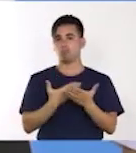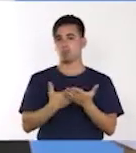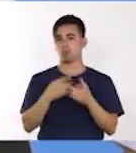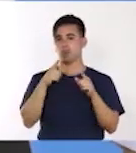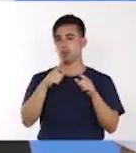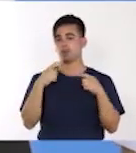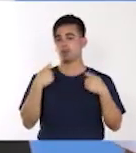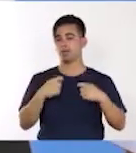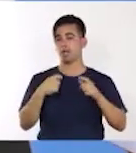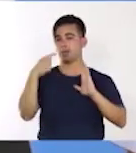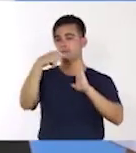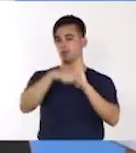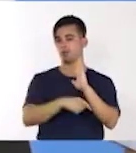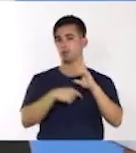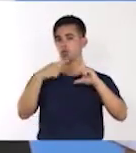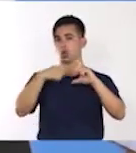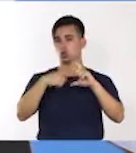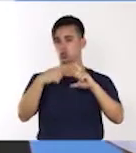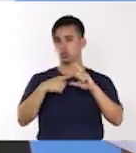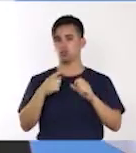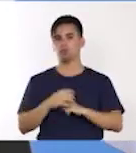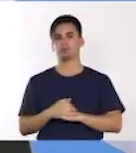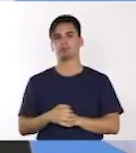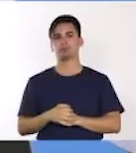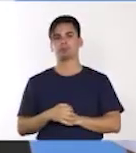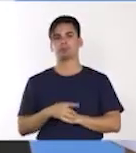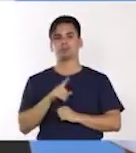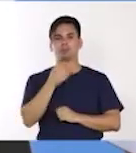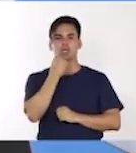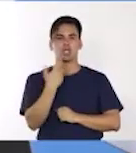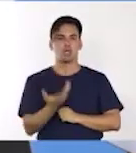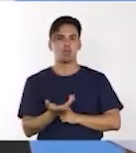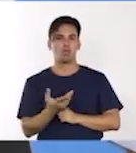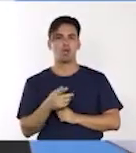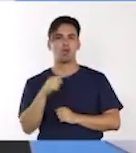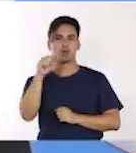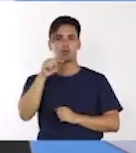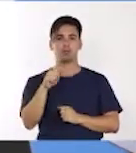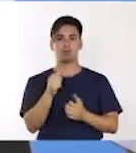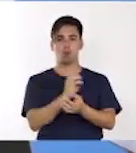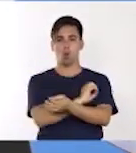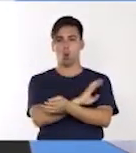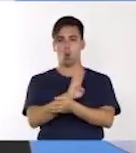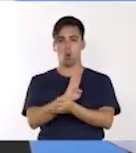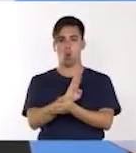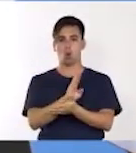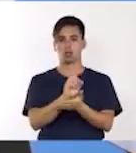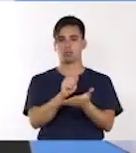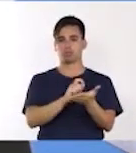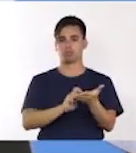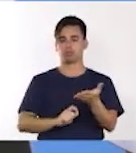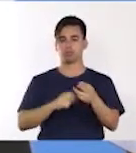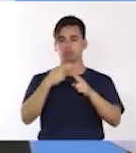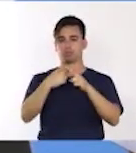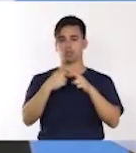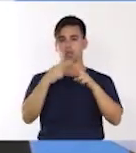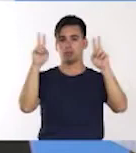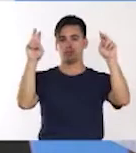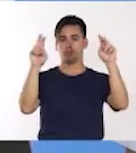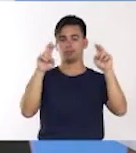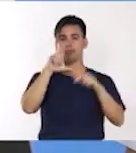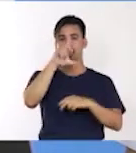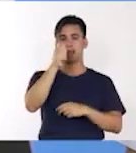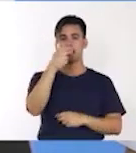Nosotros proponemos que ustedes profundicen aún más y en ese documento sean capaces de extraer